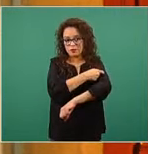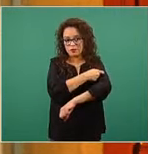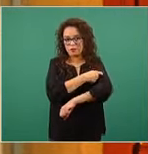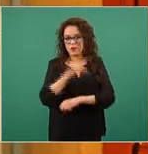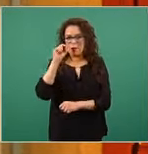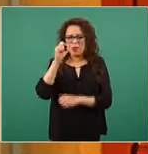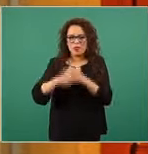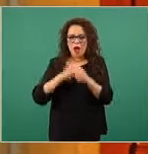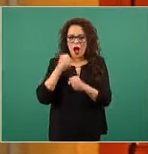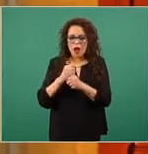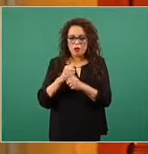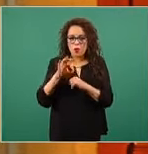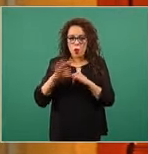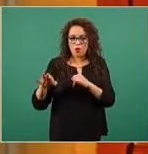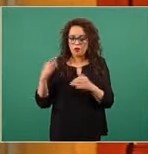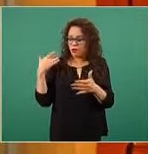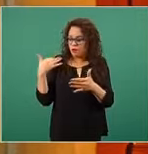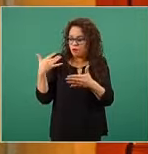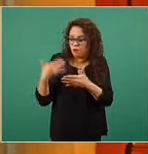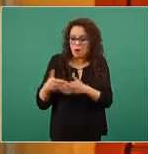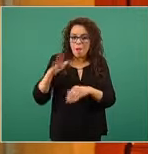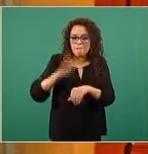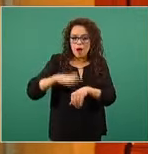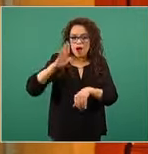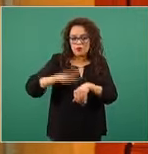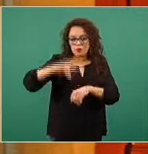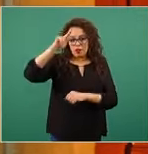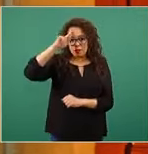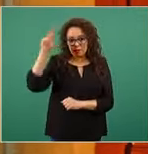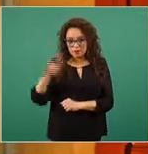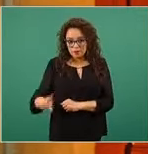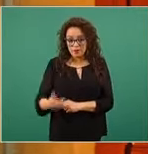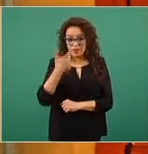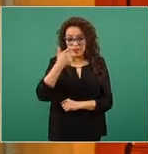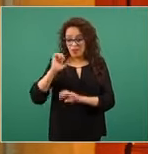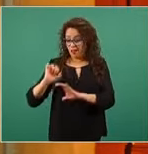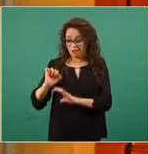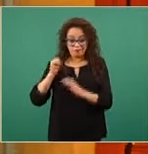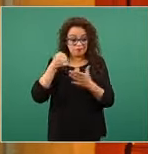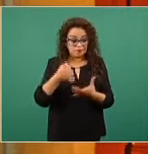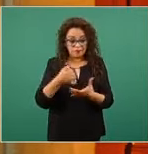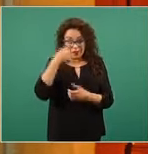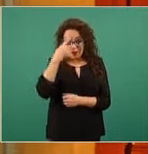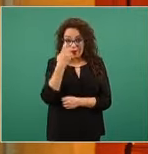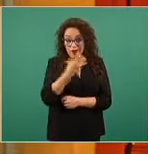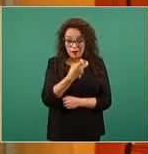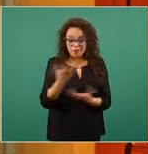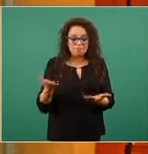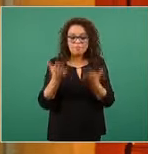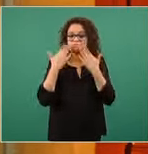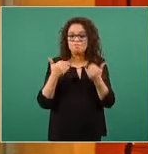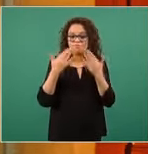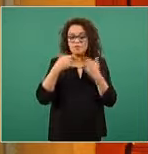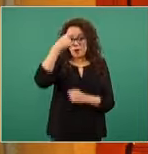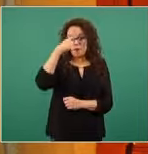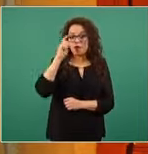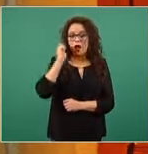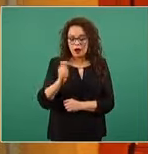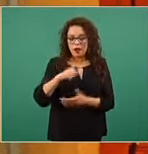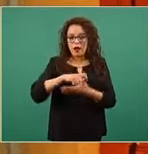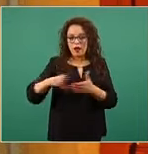20 años se fue deteriorando. No se invirtió en las cámaras y la red de refrigeración,